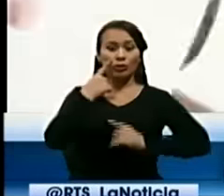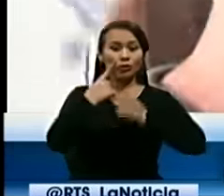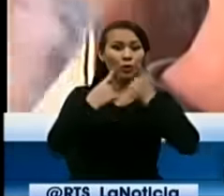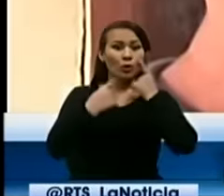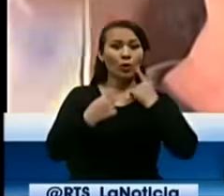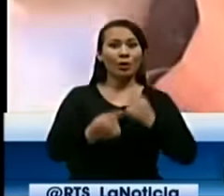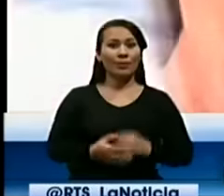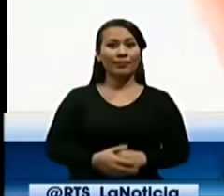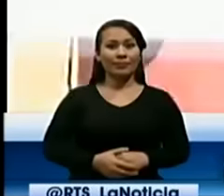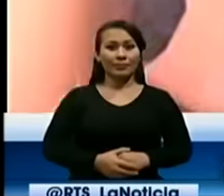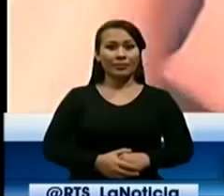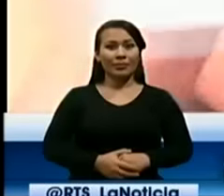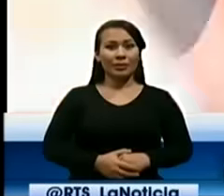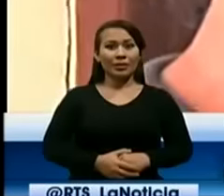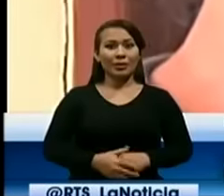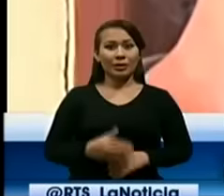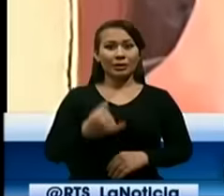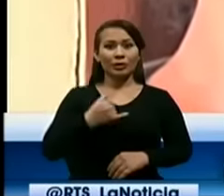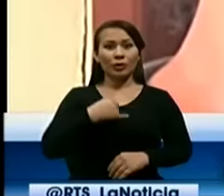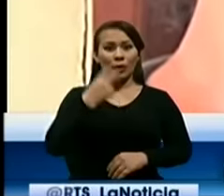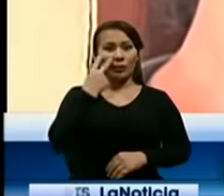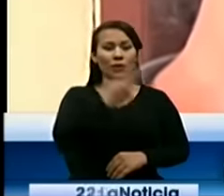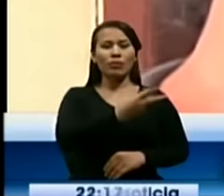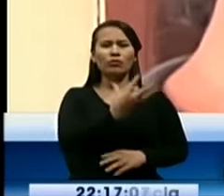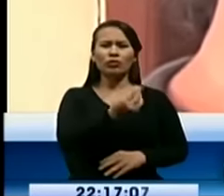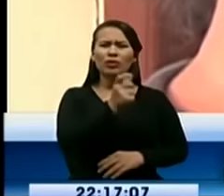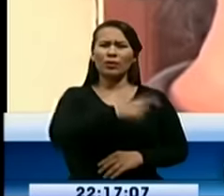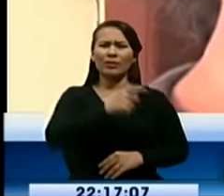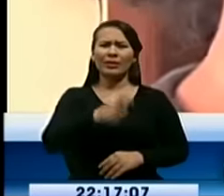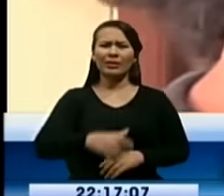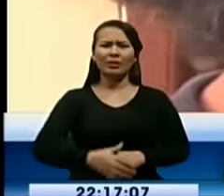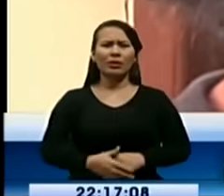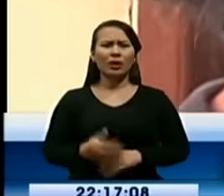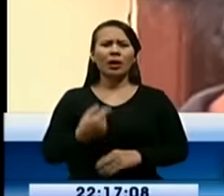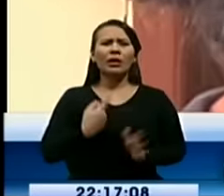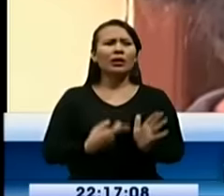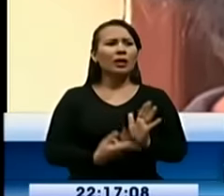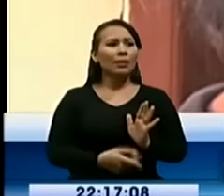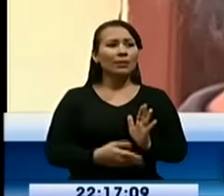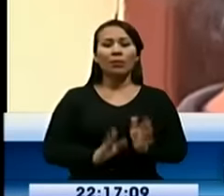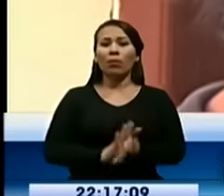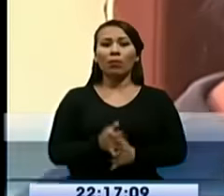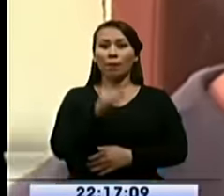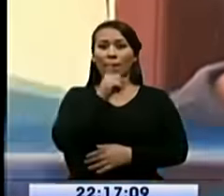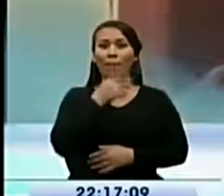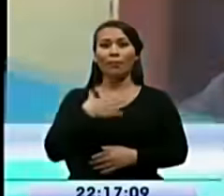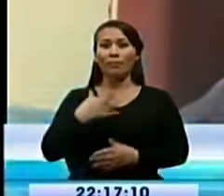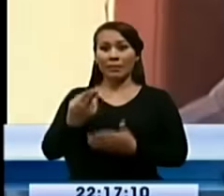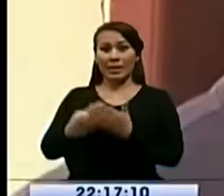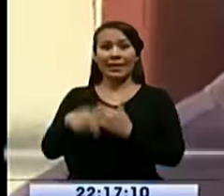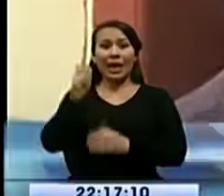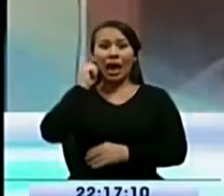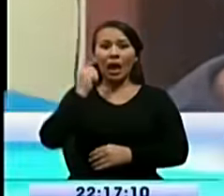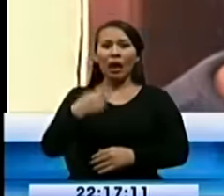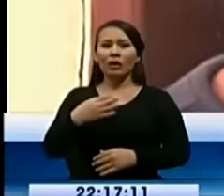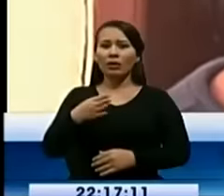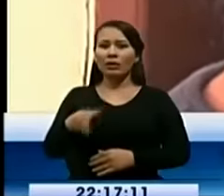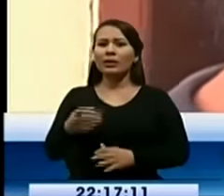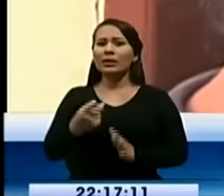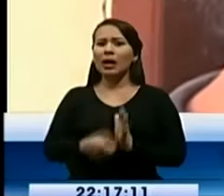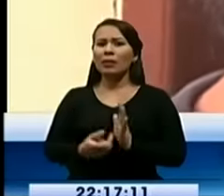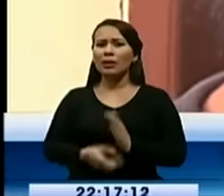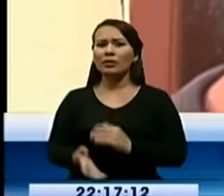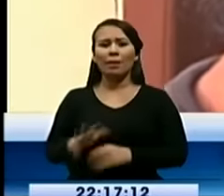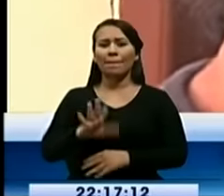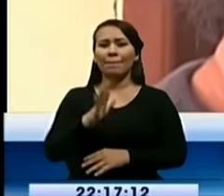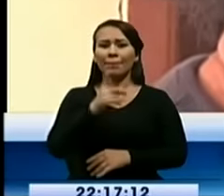ya me imaginé que era algo, porque yo vi en la esquina bastante gente. Y digo, ¿qué le pasó a Bolón? Nada. Y llego acá donde mi hija, y le dije, ¿qué le pasó a Bolón? Me dice, no,